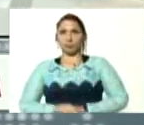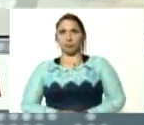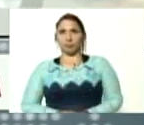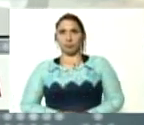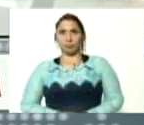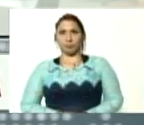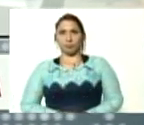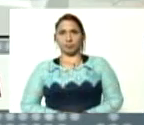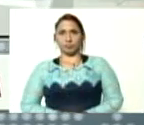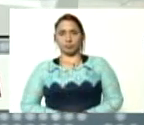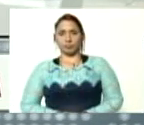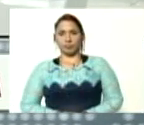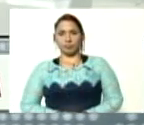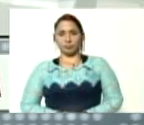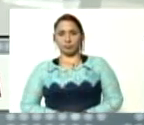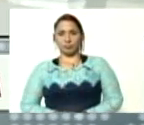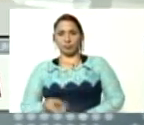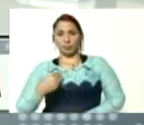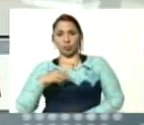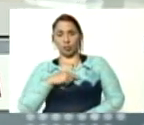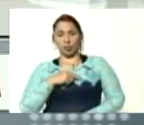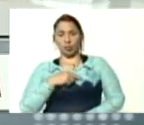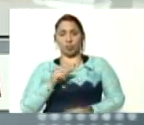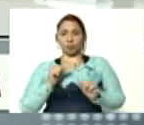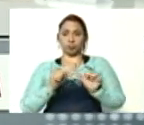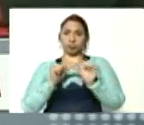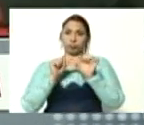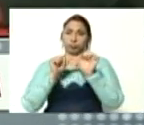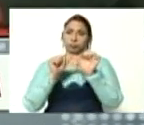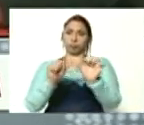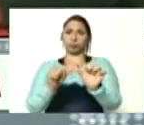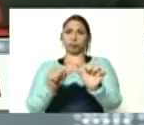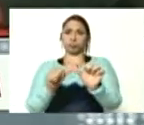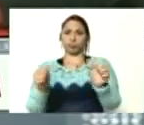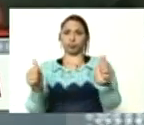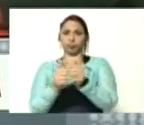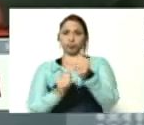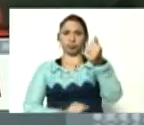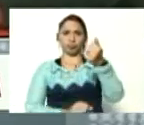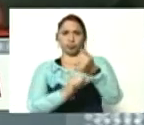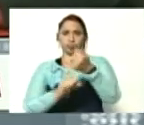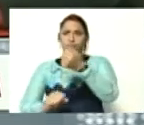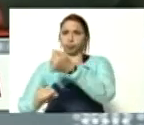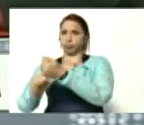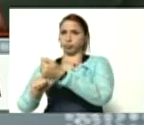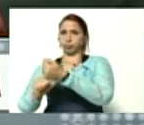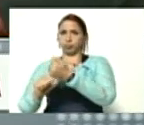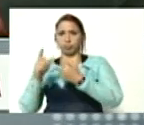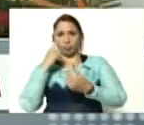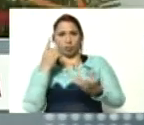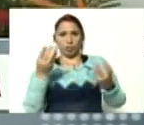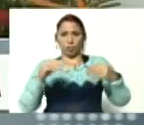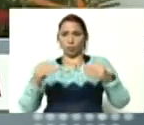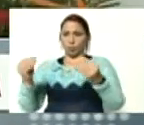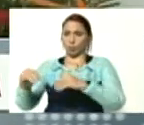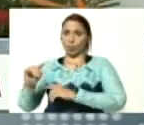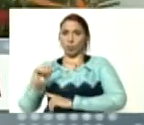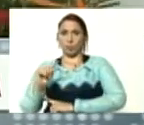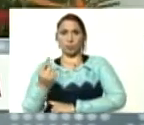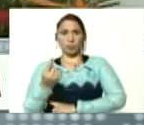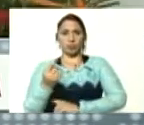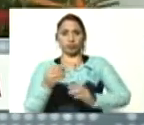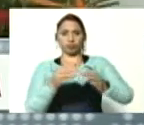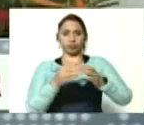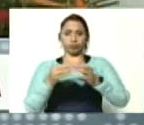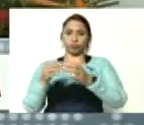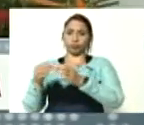ratificar la conducta que seguimos en el impulso a la cooperación en los principales sectores